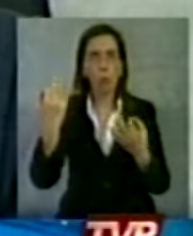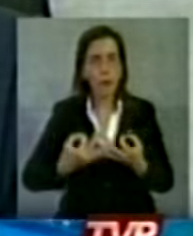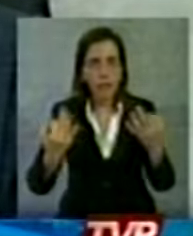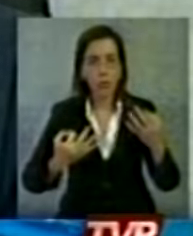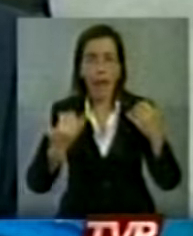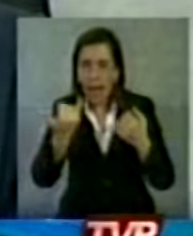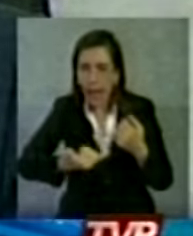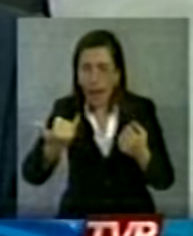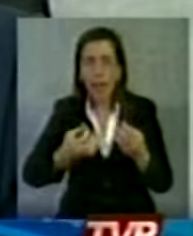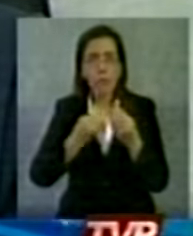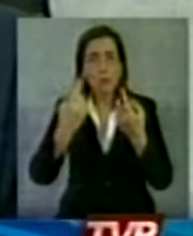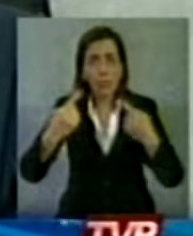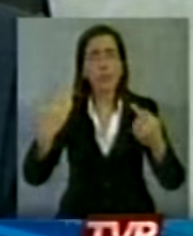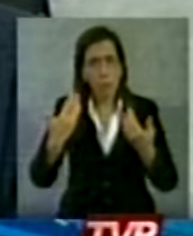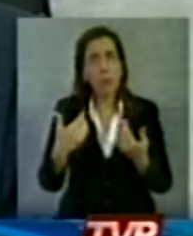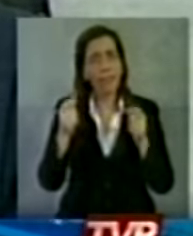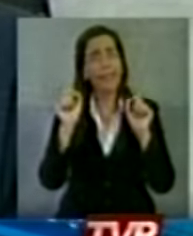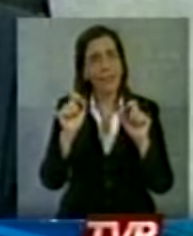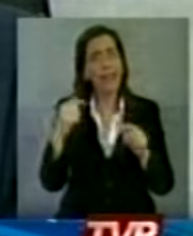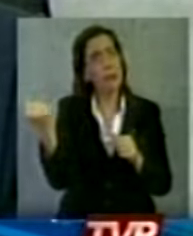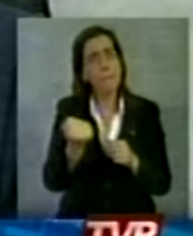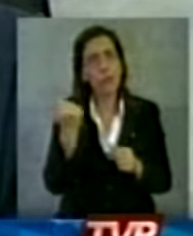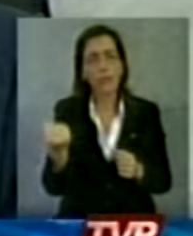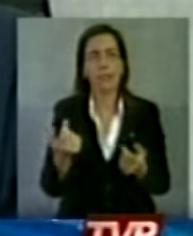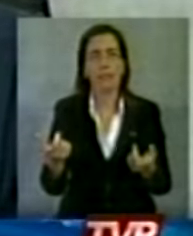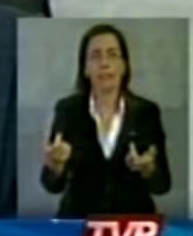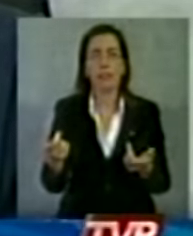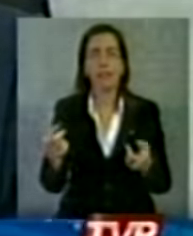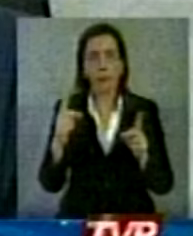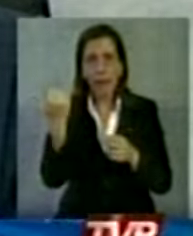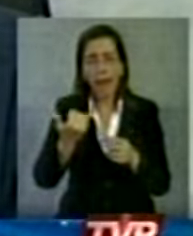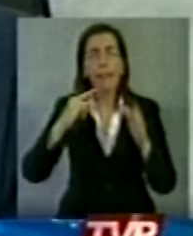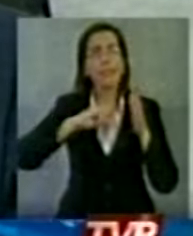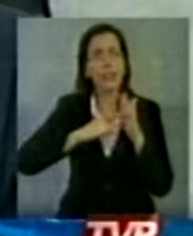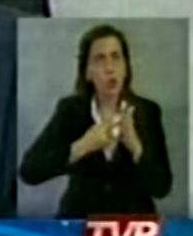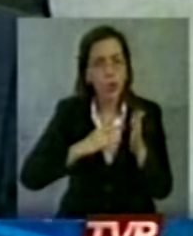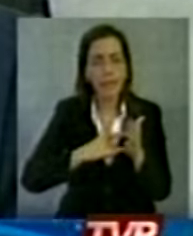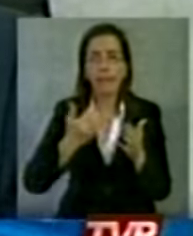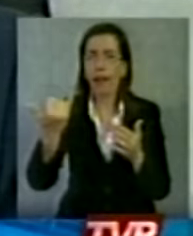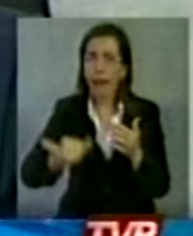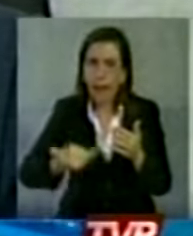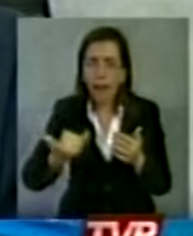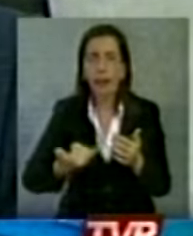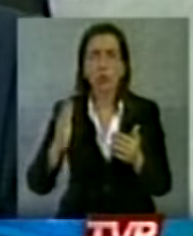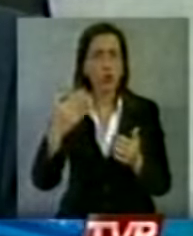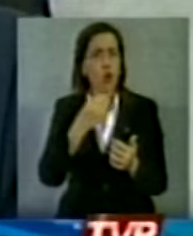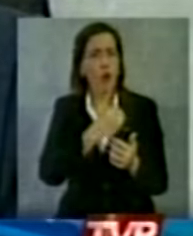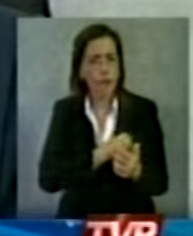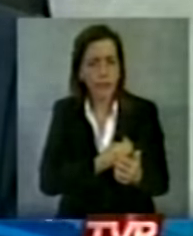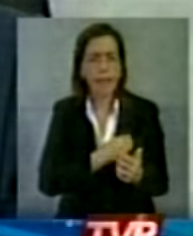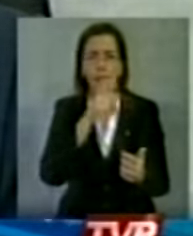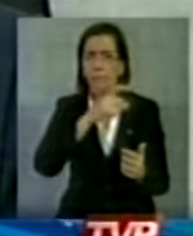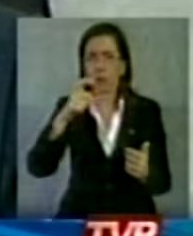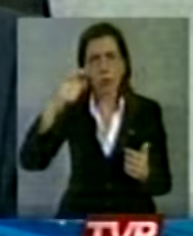materiales, tenemos el conocimiento y la tecnología para ello. Tenemos toda la confianza y la